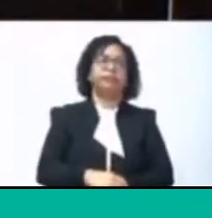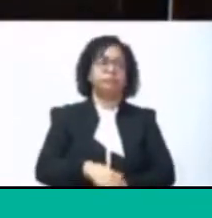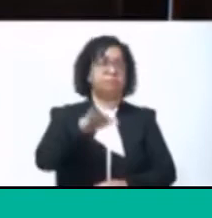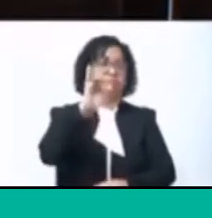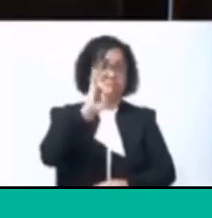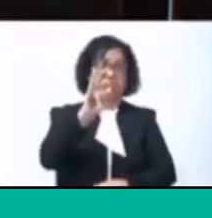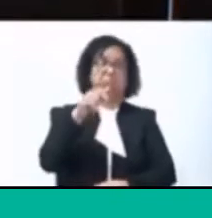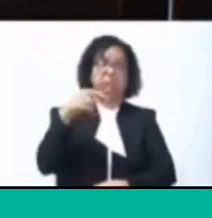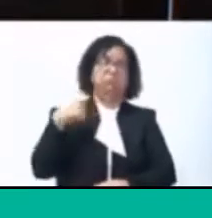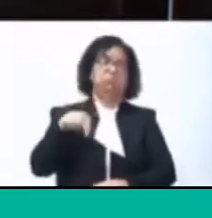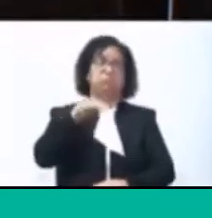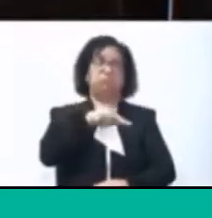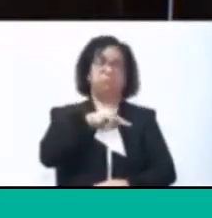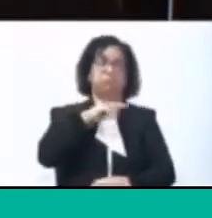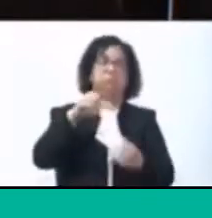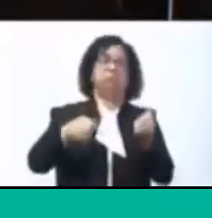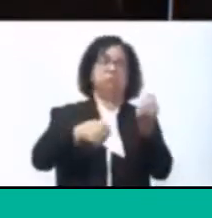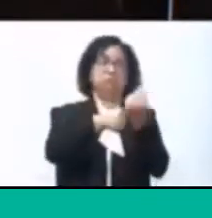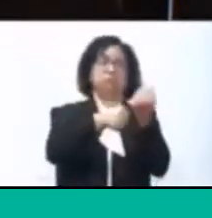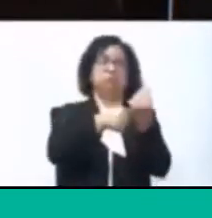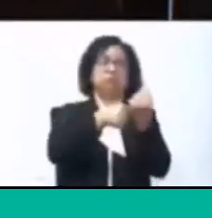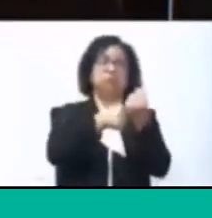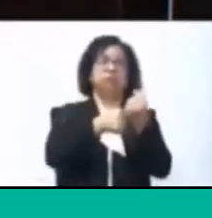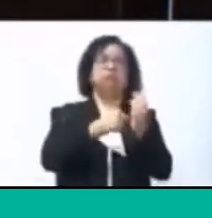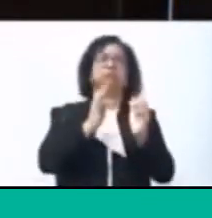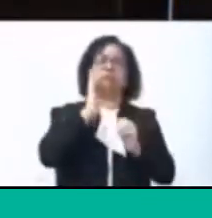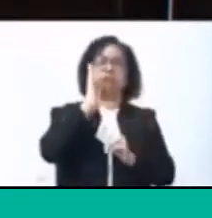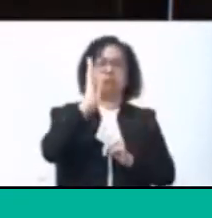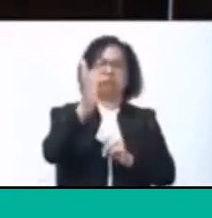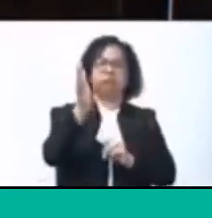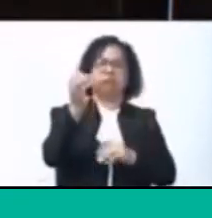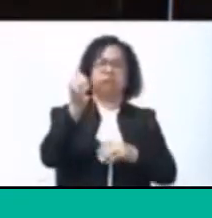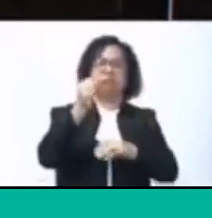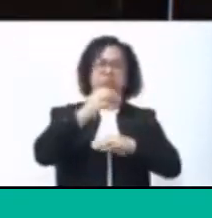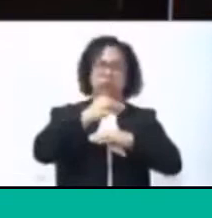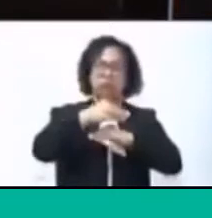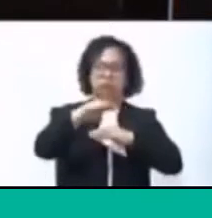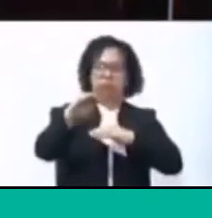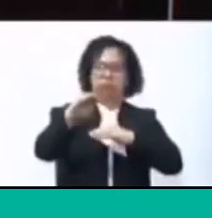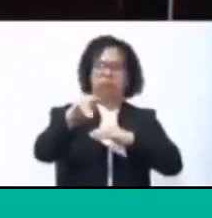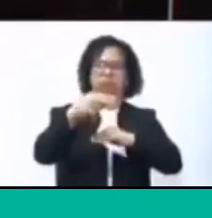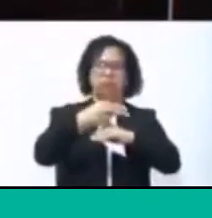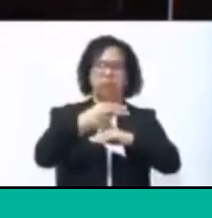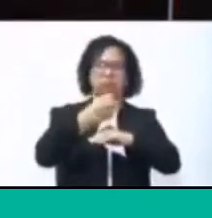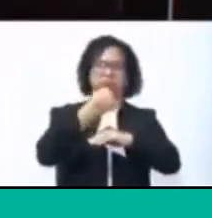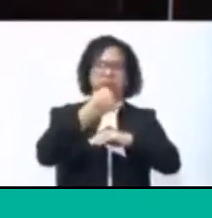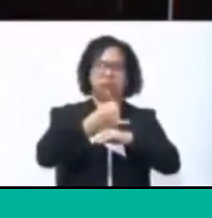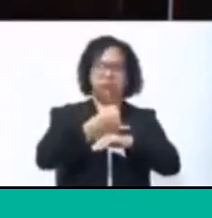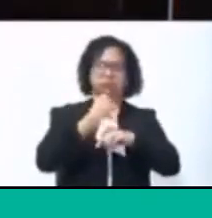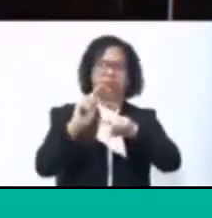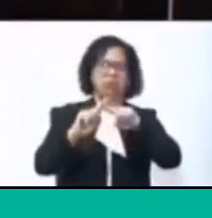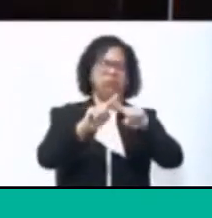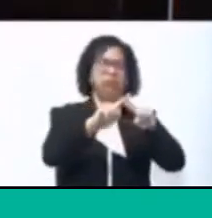disposición, hacer algunos señalamientos, sobre todo de cara al